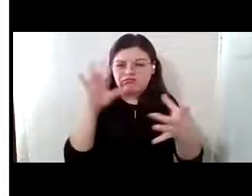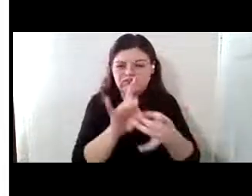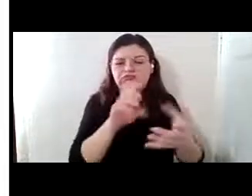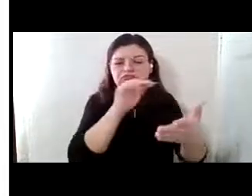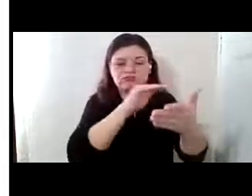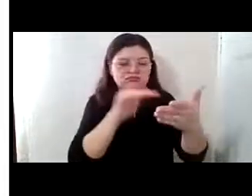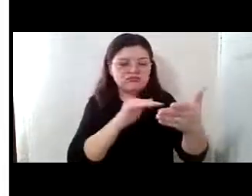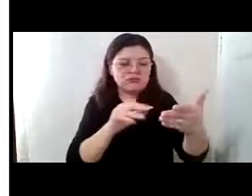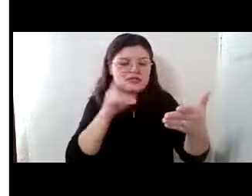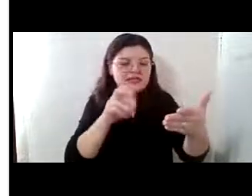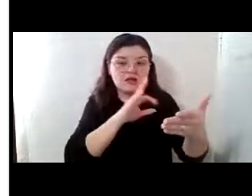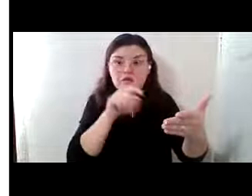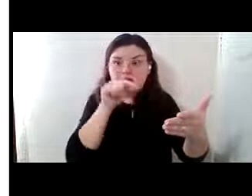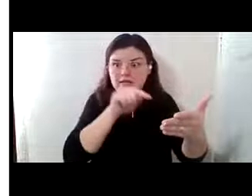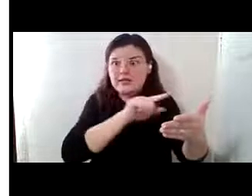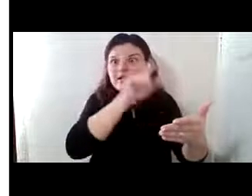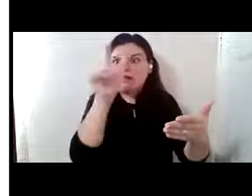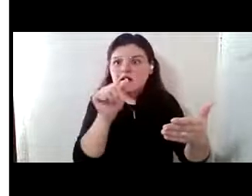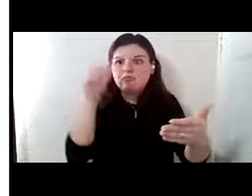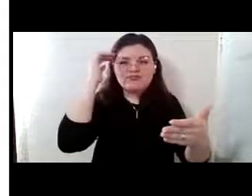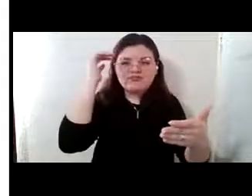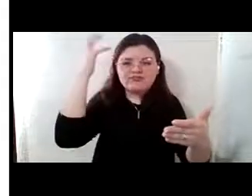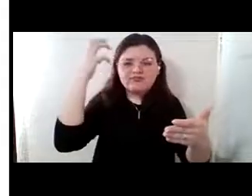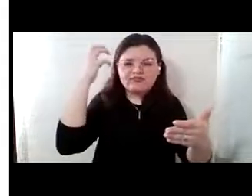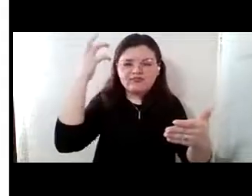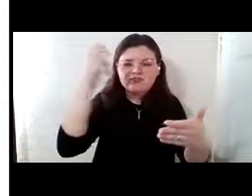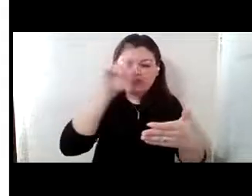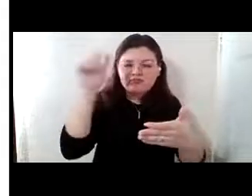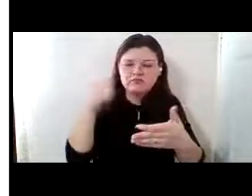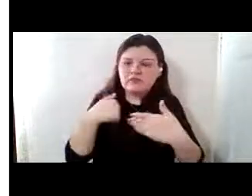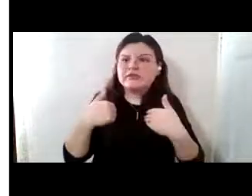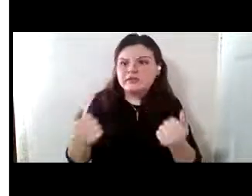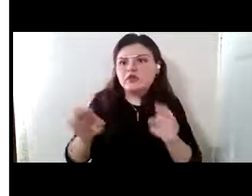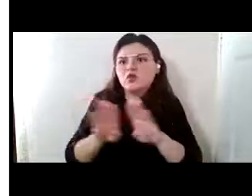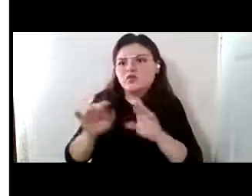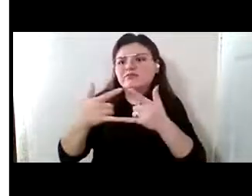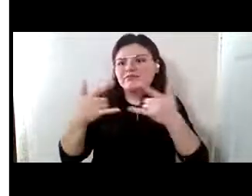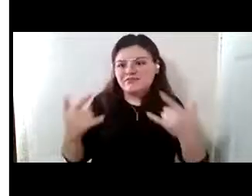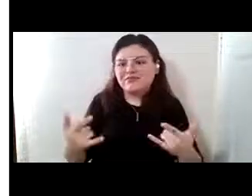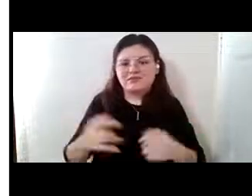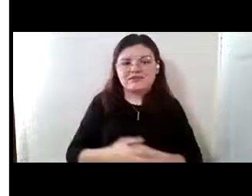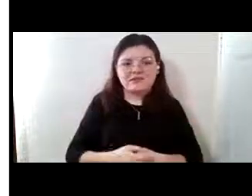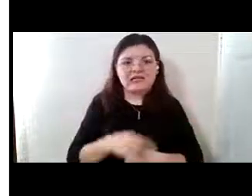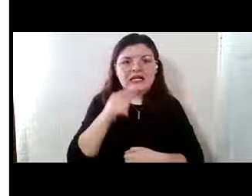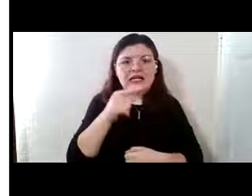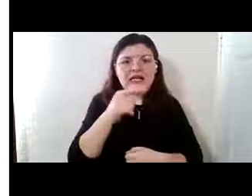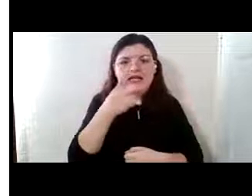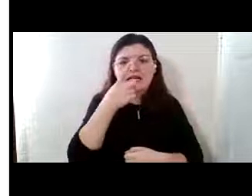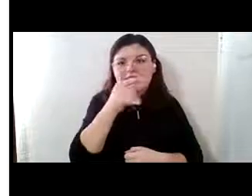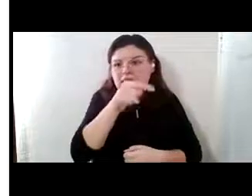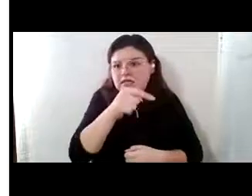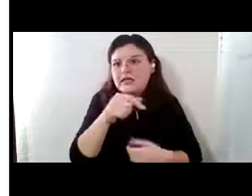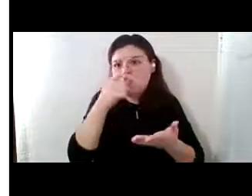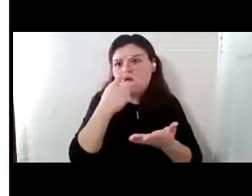a resolver muchas situaciones, a vivirlo, a comprender. Y bueno, para esto, aquí Aida nos comenta que pues